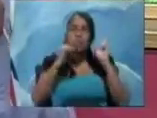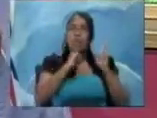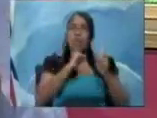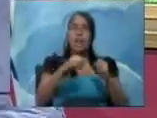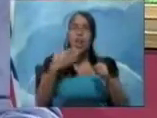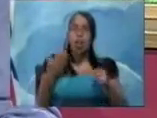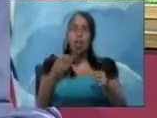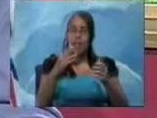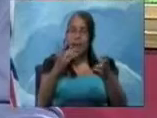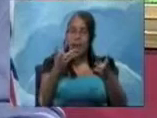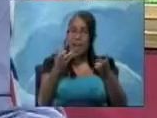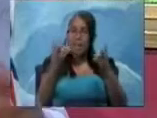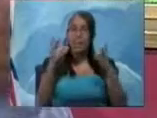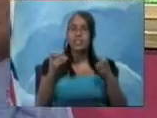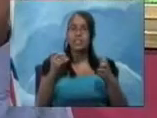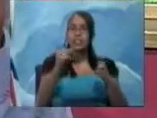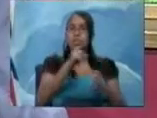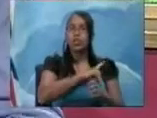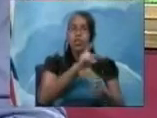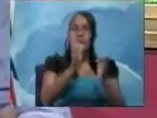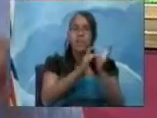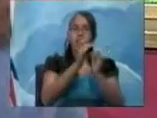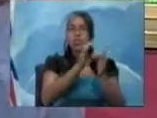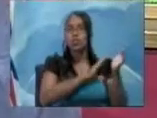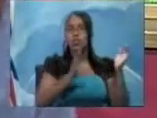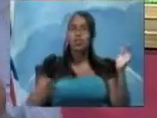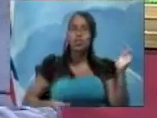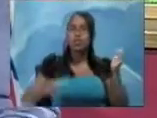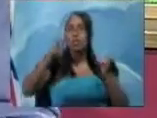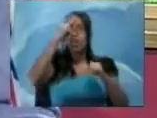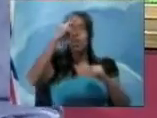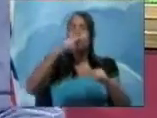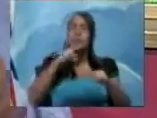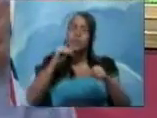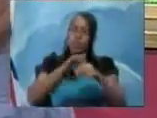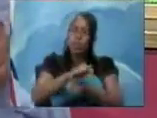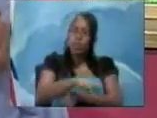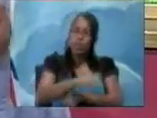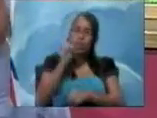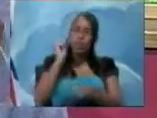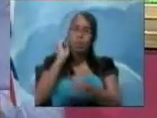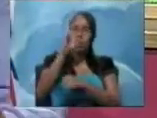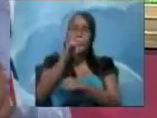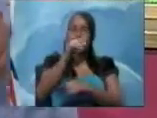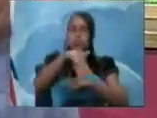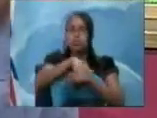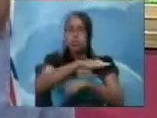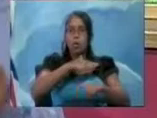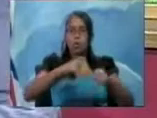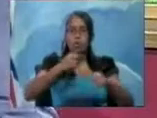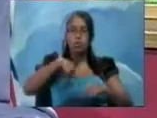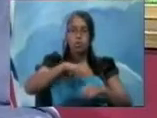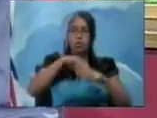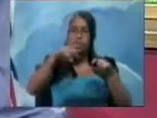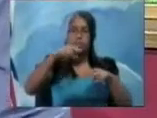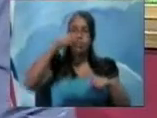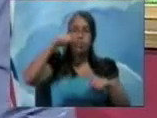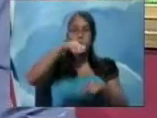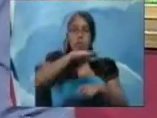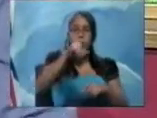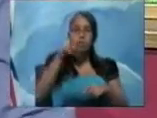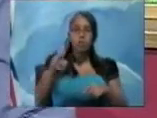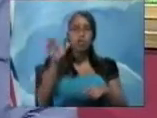ha recibido de Jesucristo del padre y que lo ha derramado y que lo ha enviado sobre vosotros sobre este pueblo que usted está